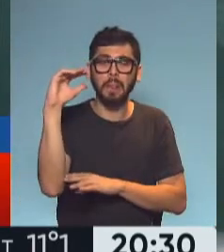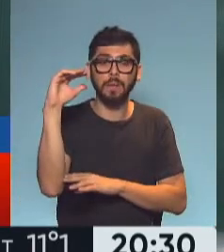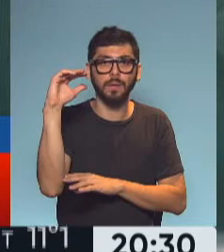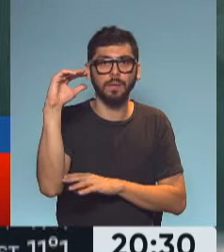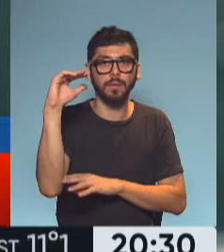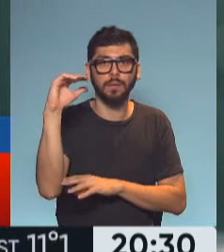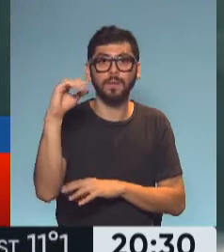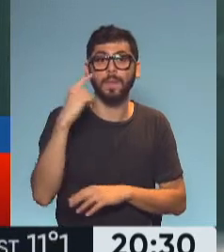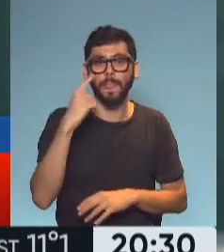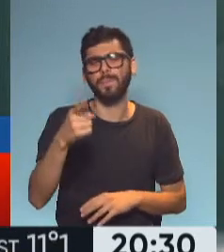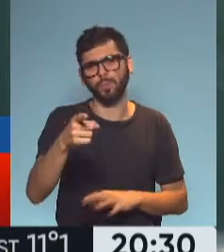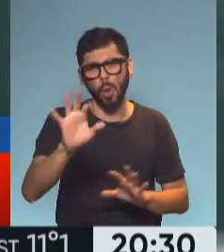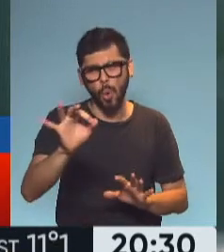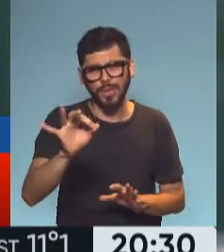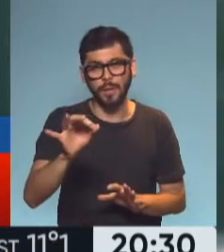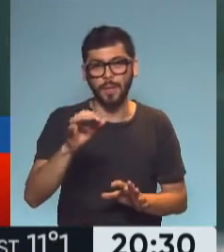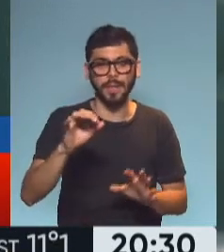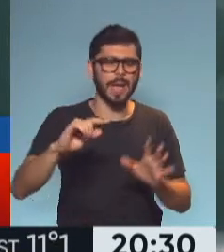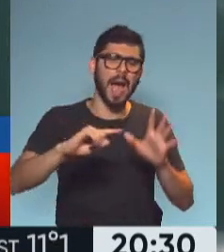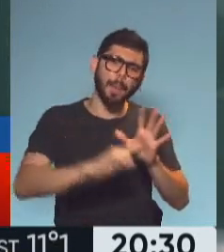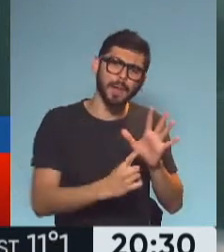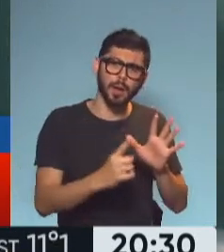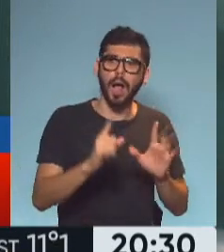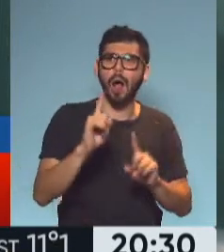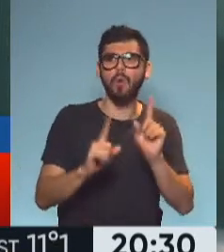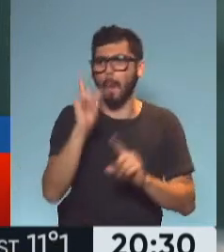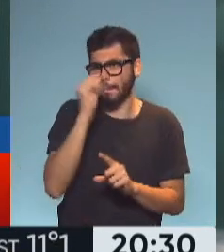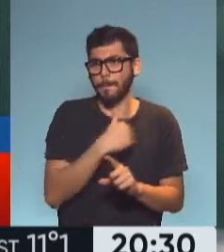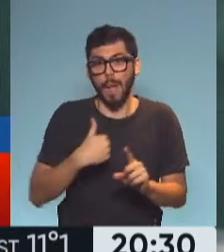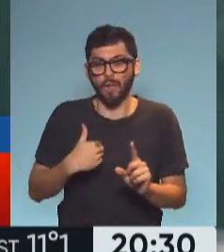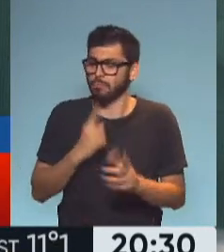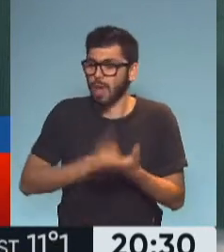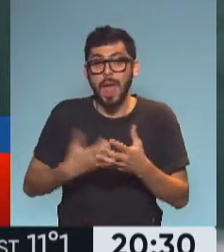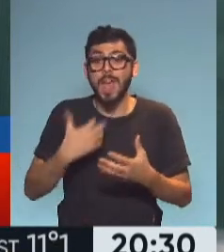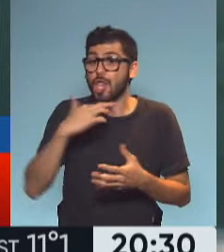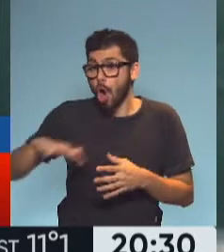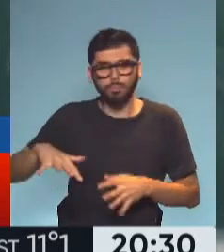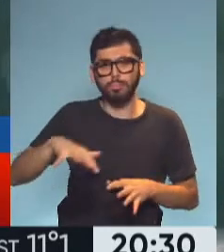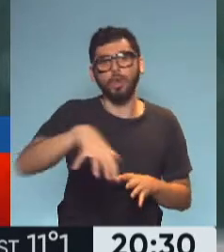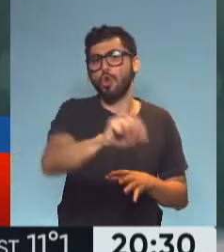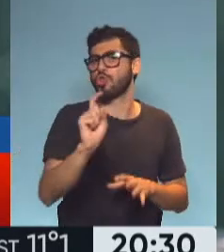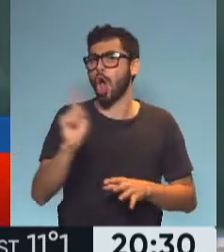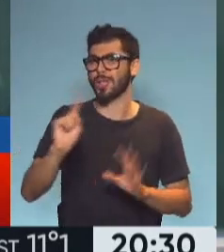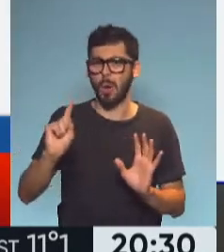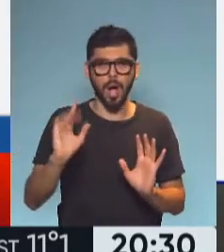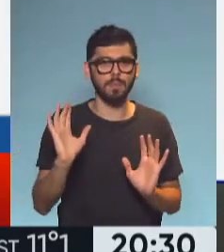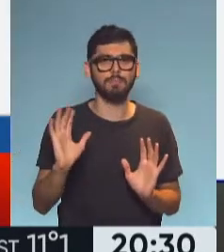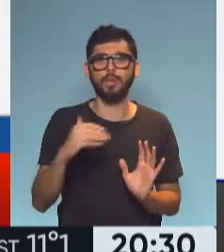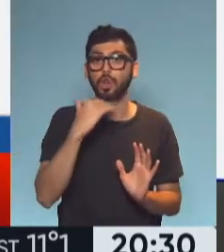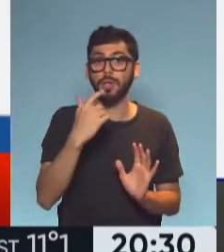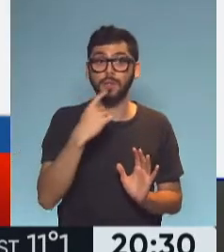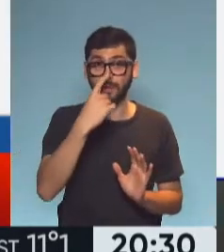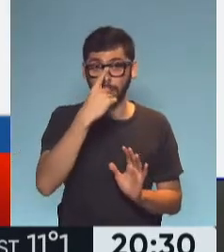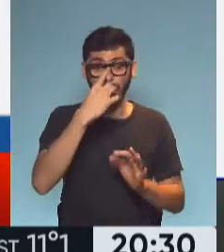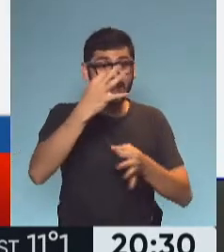que usted sabe que acá en Cava hay muchos padres que no mandan los chicos a los colegios. ¿Sí? Sí, no sé si ha pasado por un colegio a la